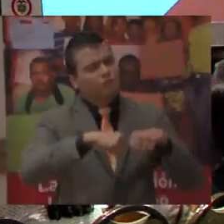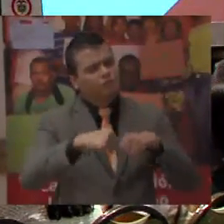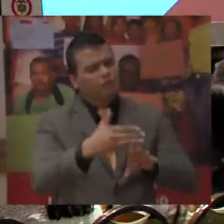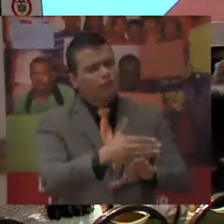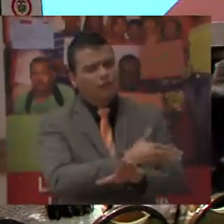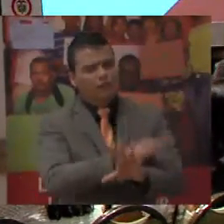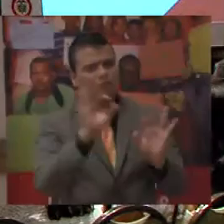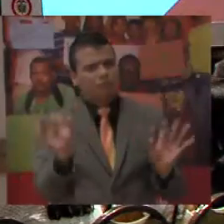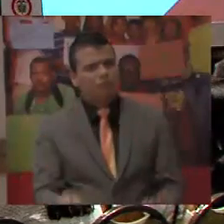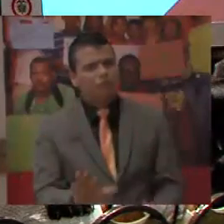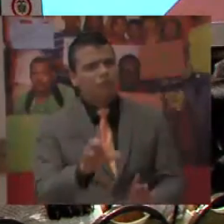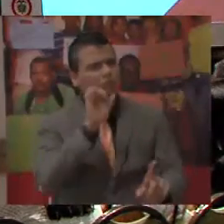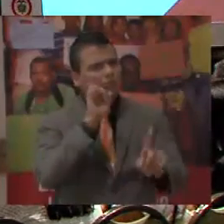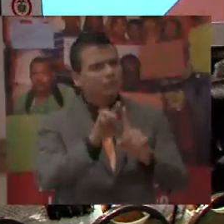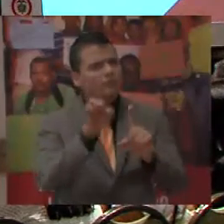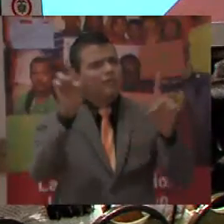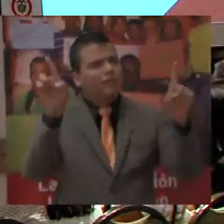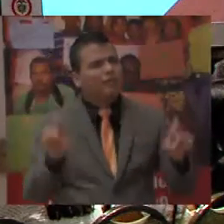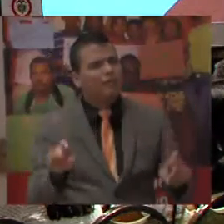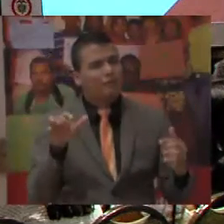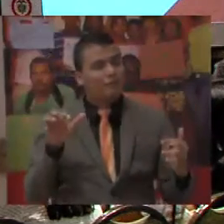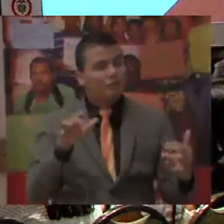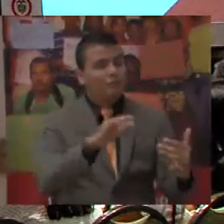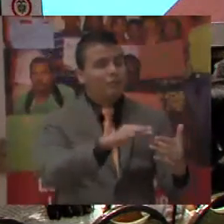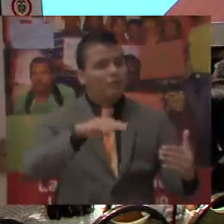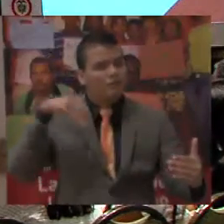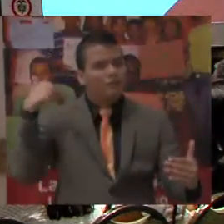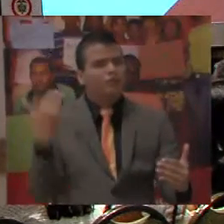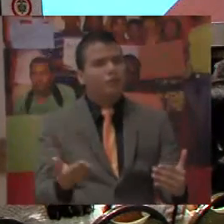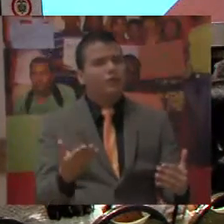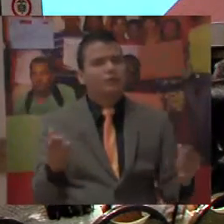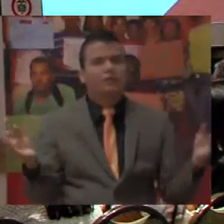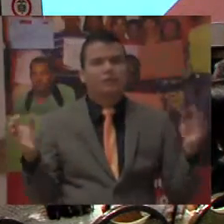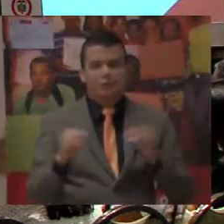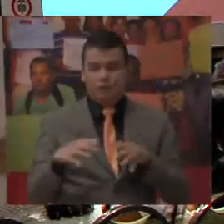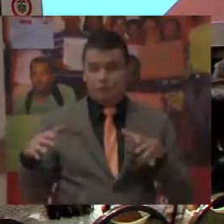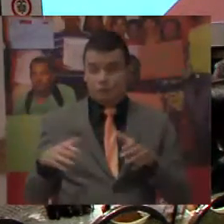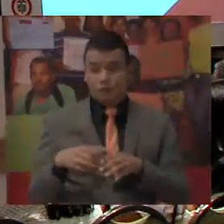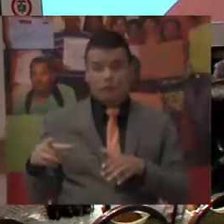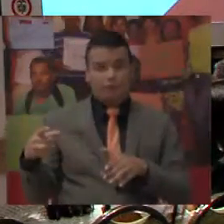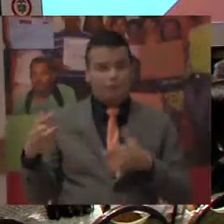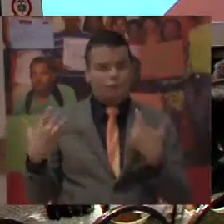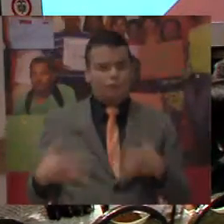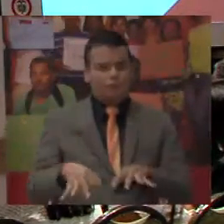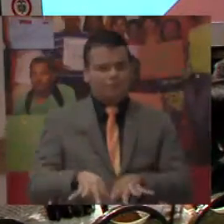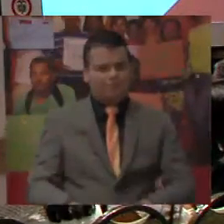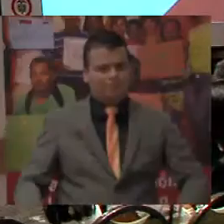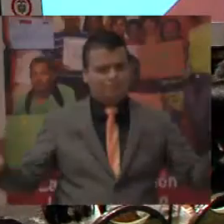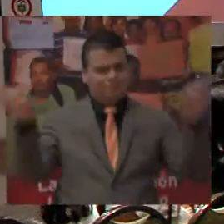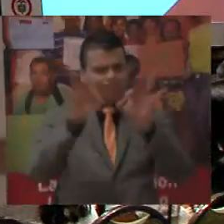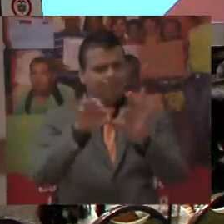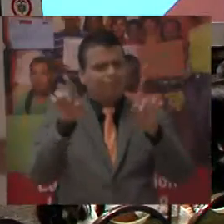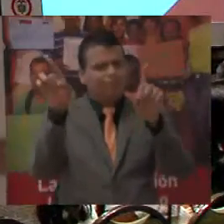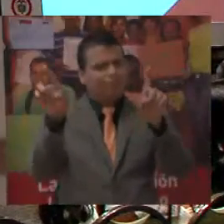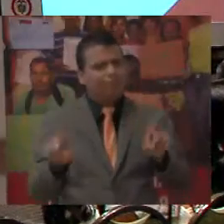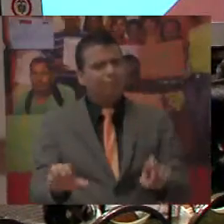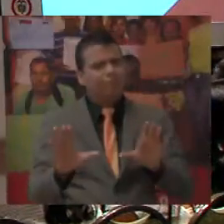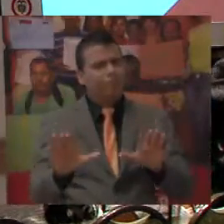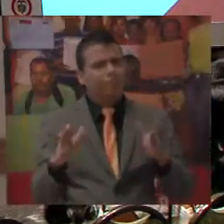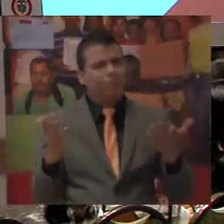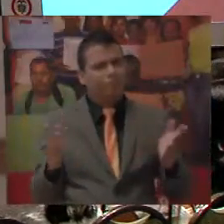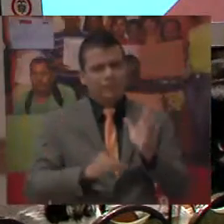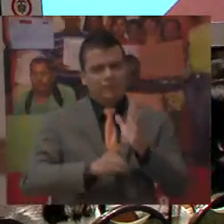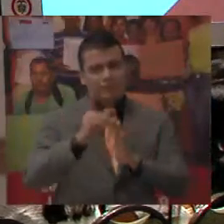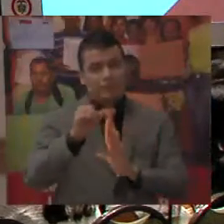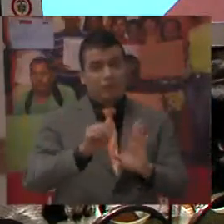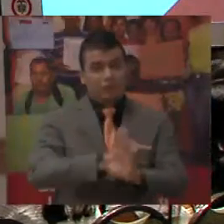preparación para todo el tema del post-acuerdo, pero cómo la agencia ha sido importante en todo el parámetro de desarrollo